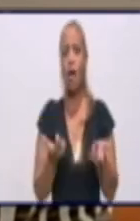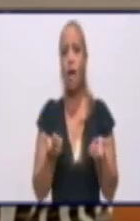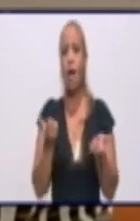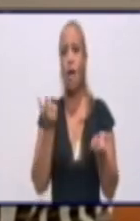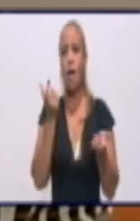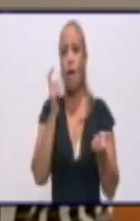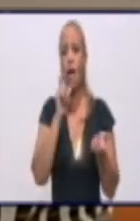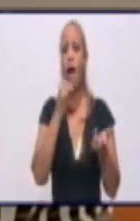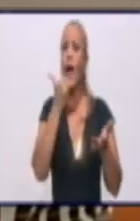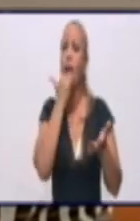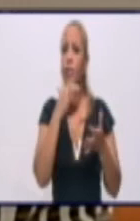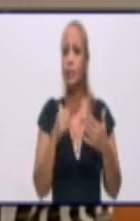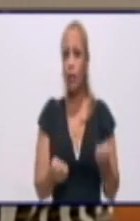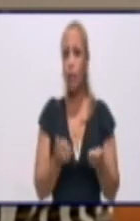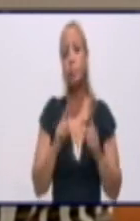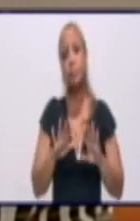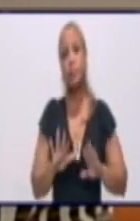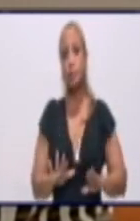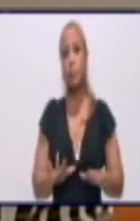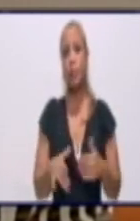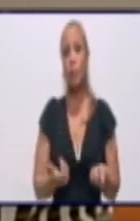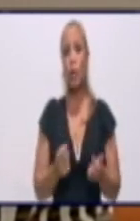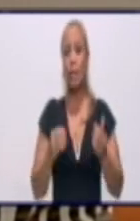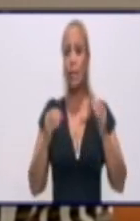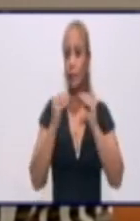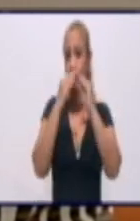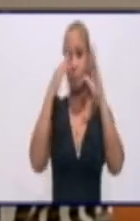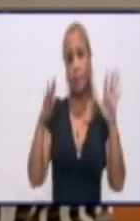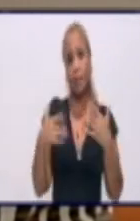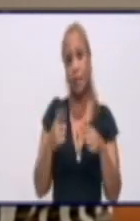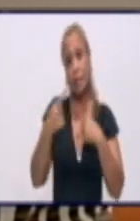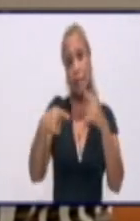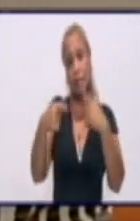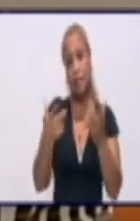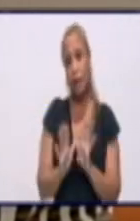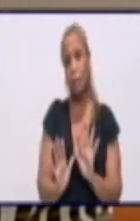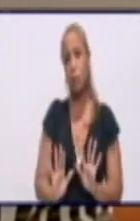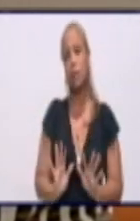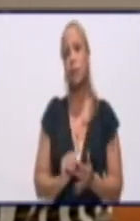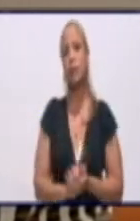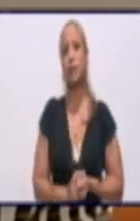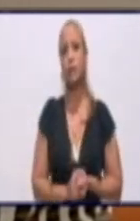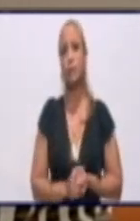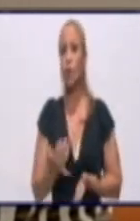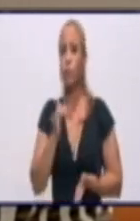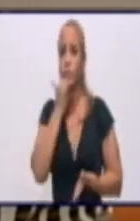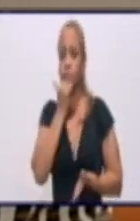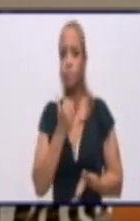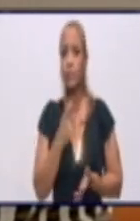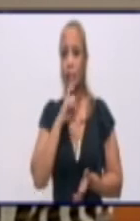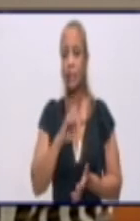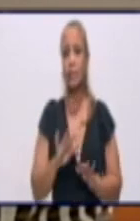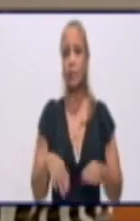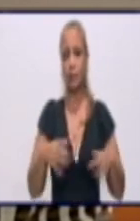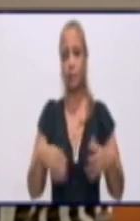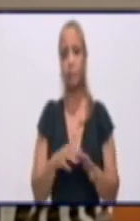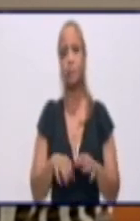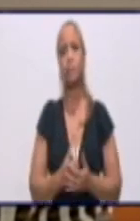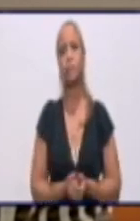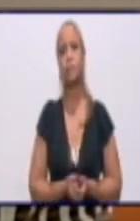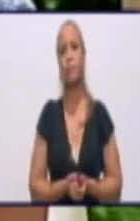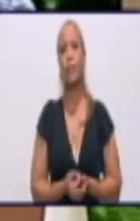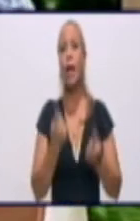generación y esperemos que en el día, o sea, no se siga agravando la situación, pero es imposible seguir con la secuencia de los circuitos.